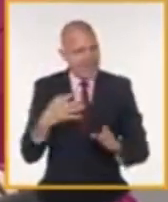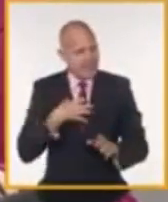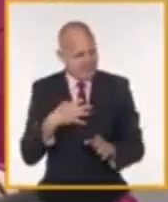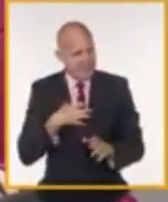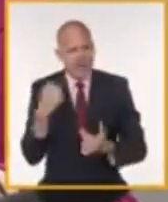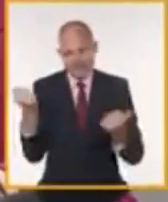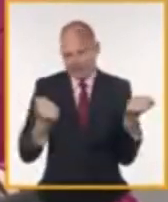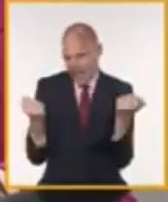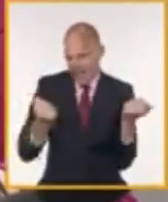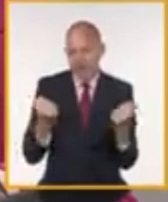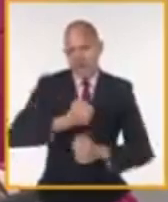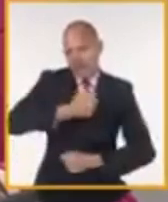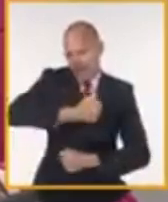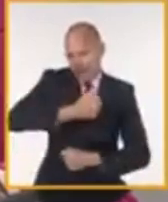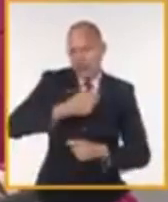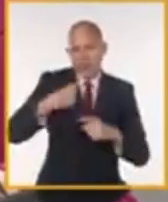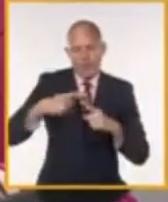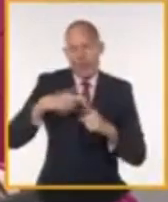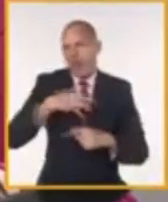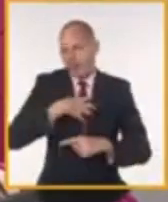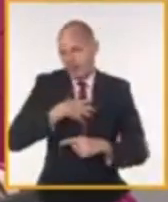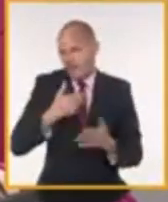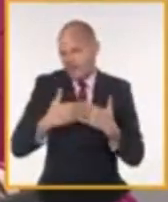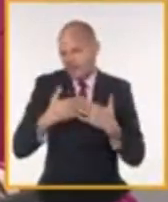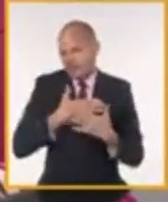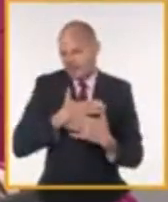transportación es otra de las cuestiones que hemos estado